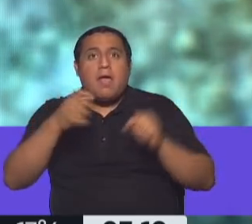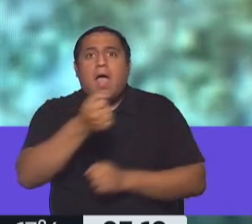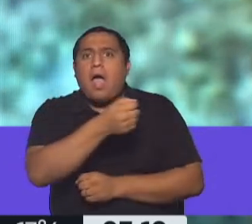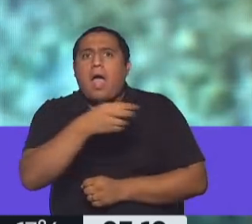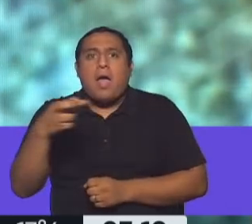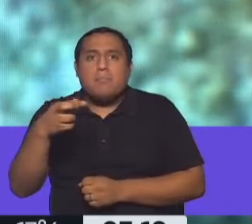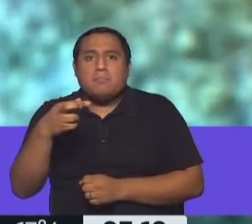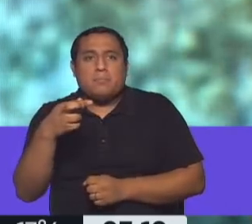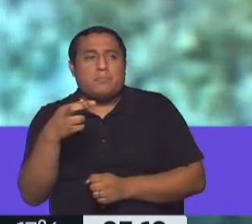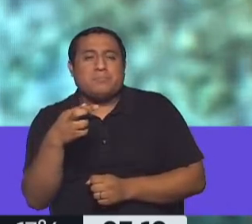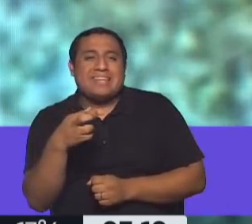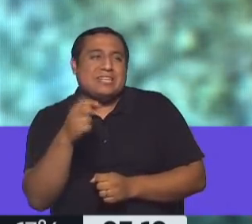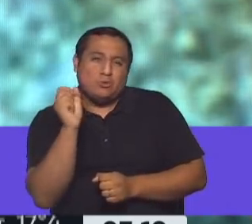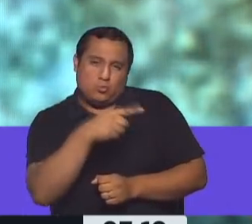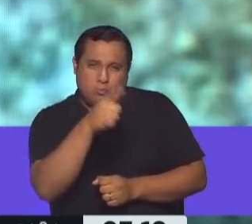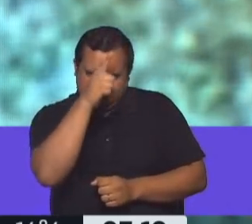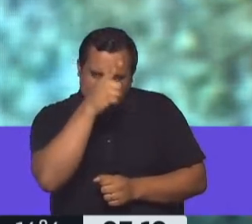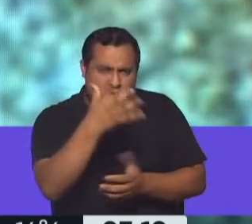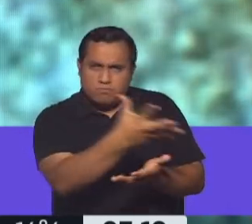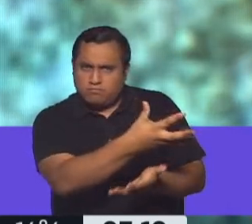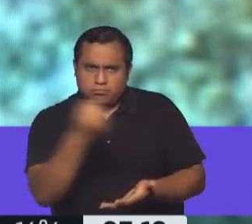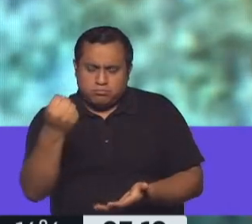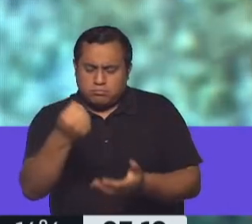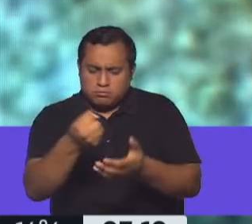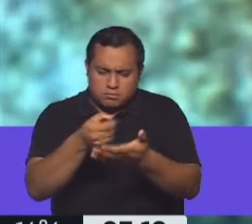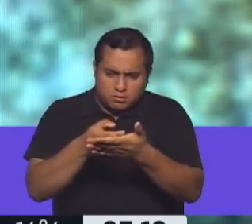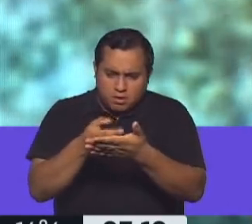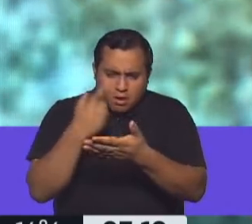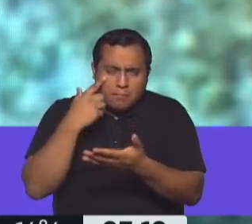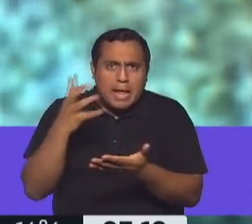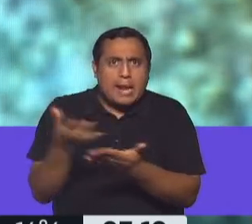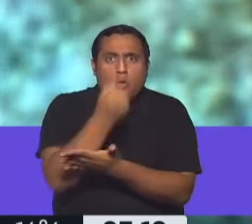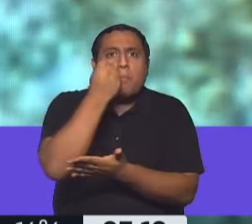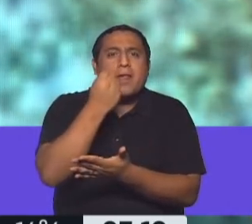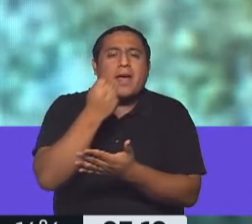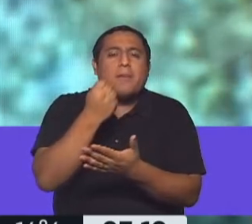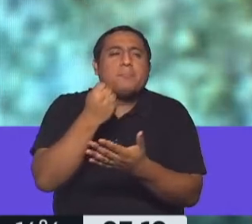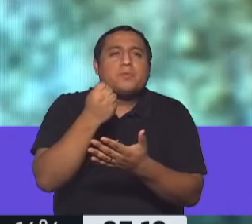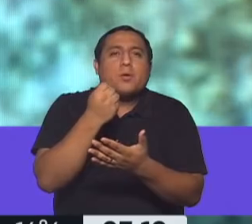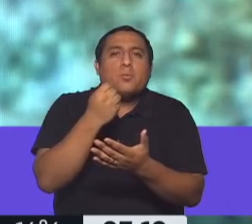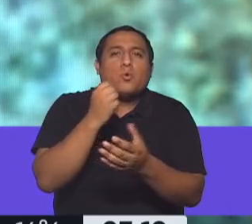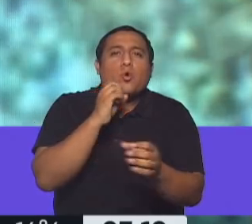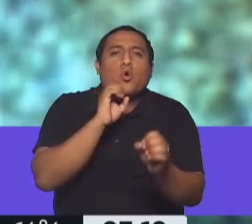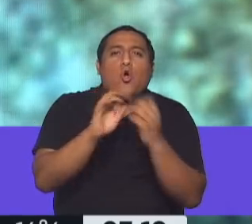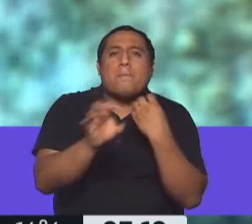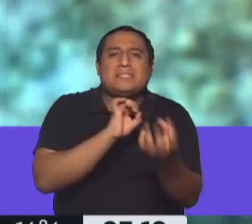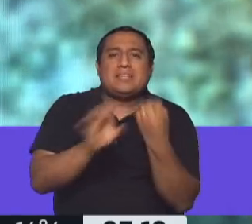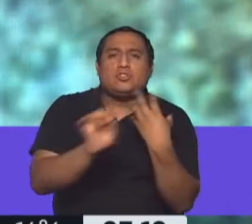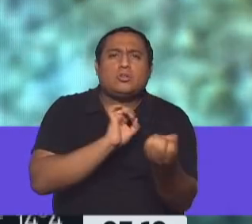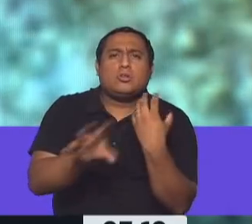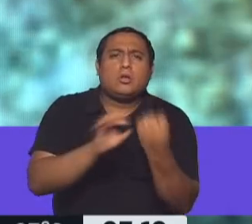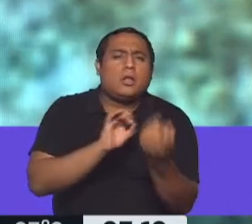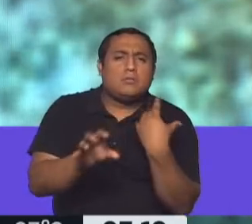un teléfono secuestrado permitió recuperar una conversación. No hubo una escucha telefónica ordenada por